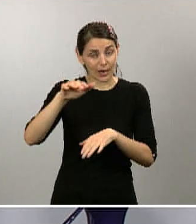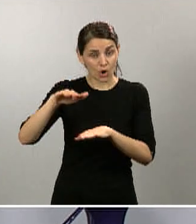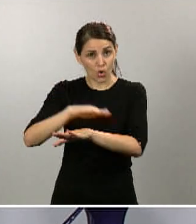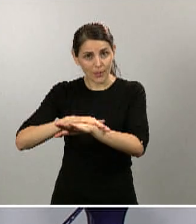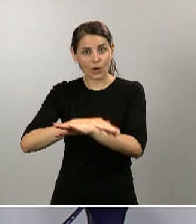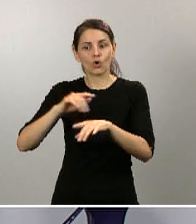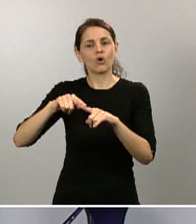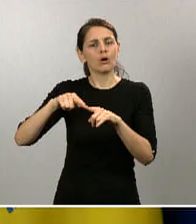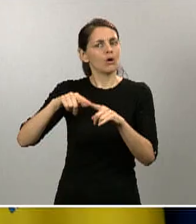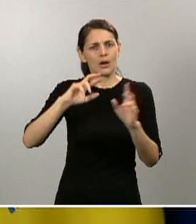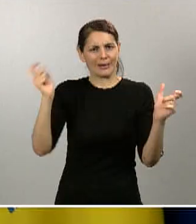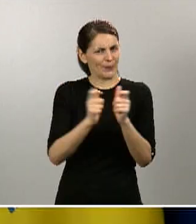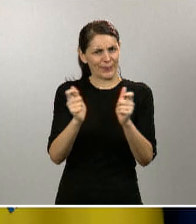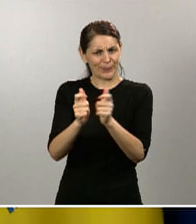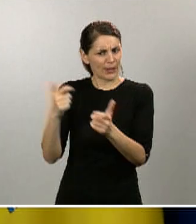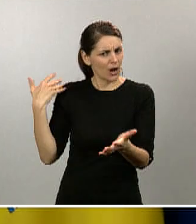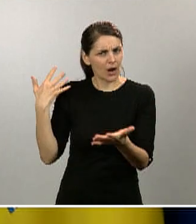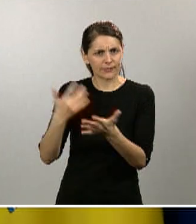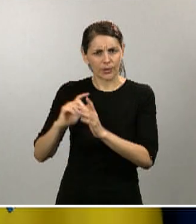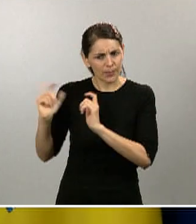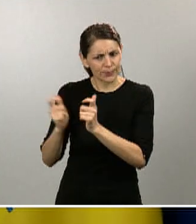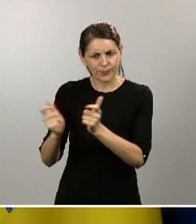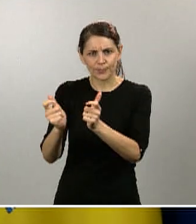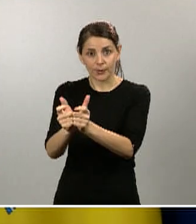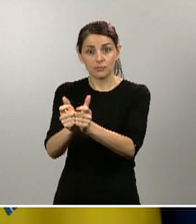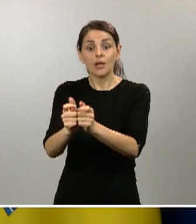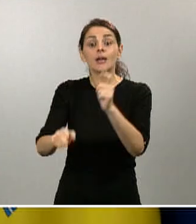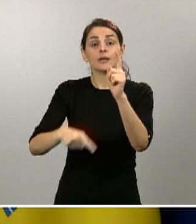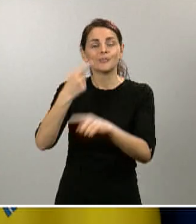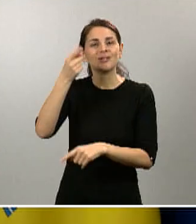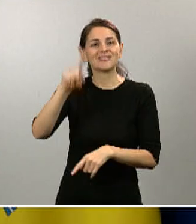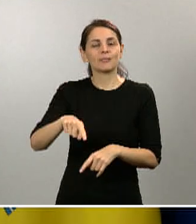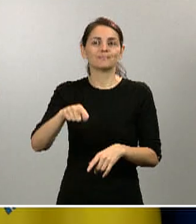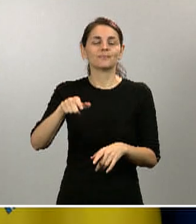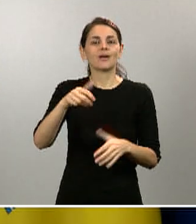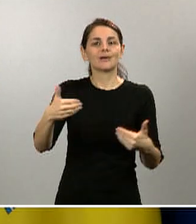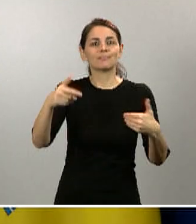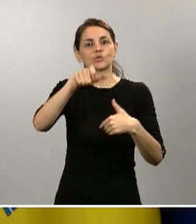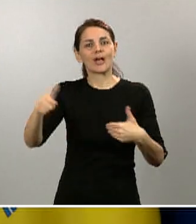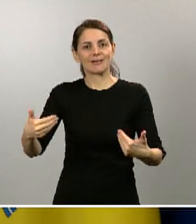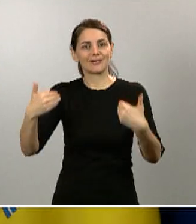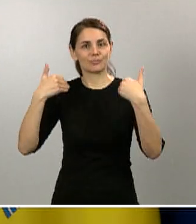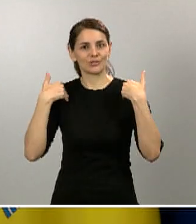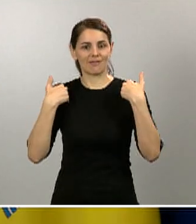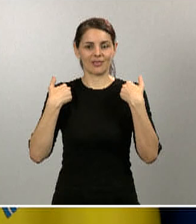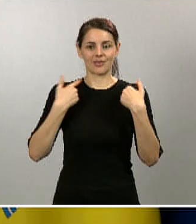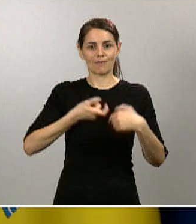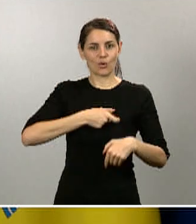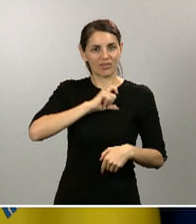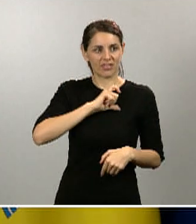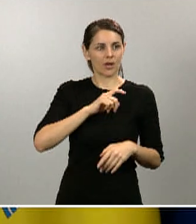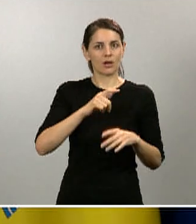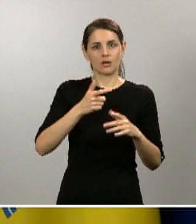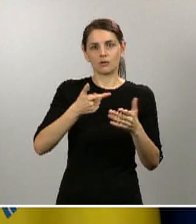este ámbito pues con los responsables de los cuerpos policiales, ya sean a nivel local, ya sean a nivel Guardia Civil o